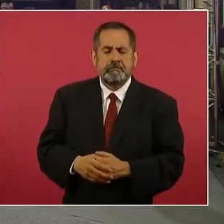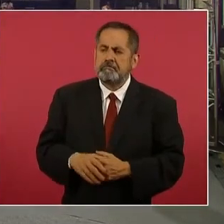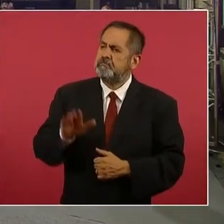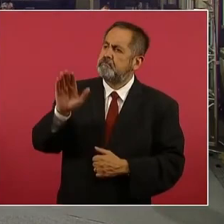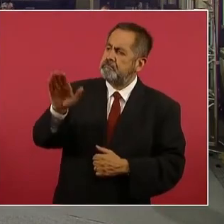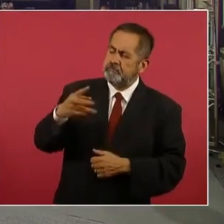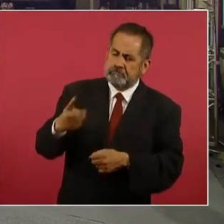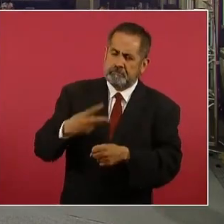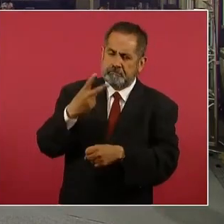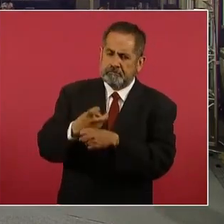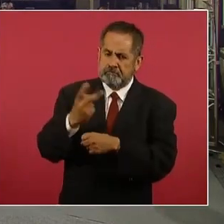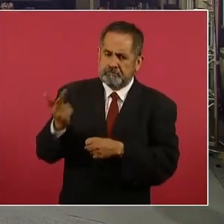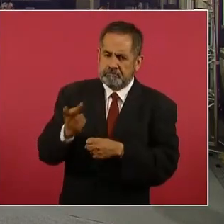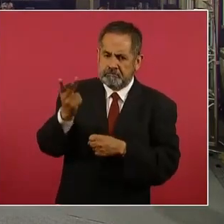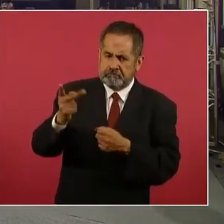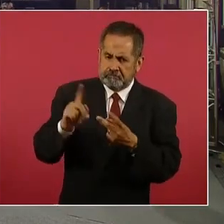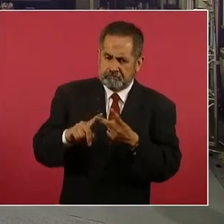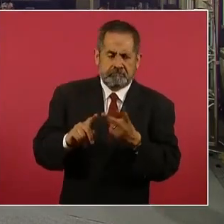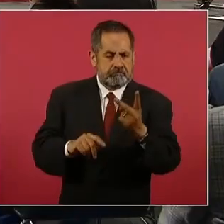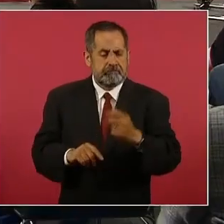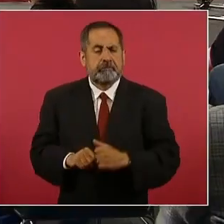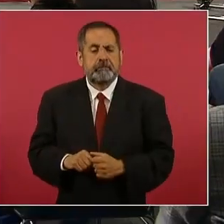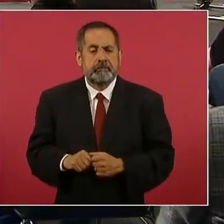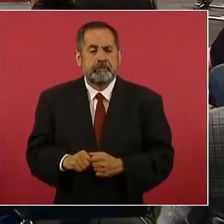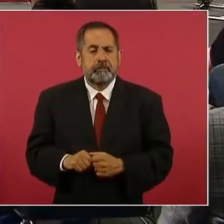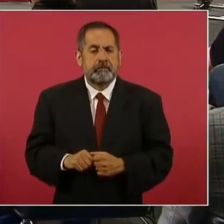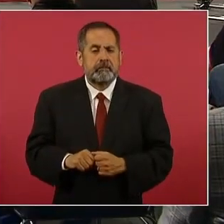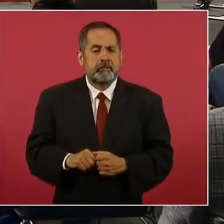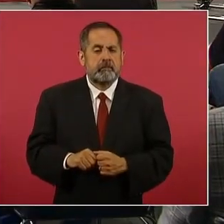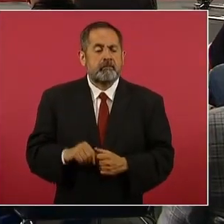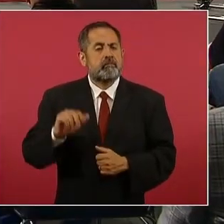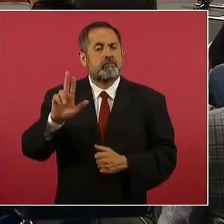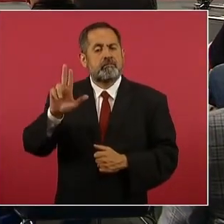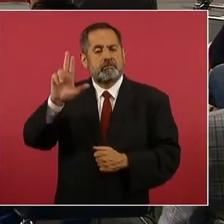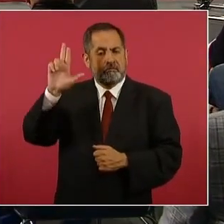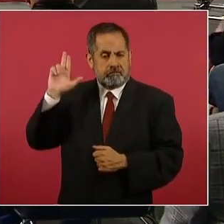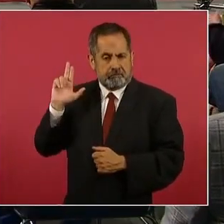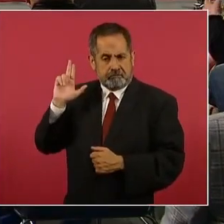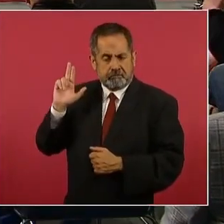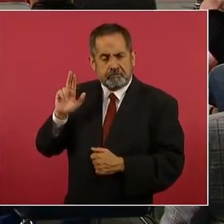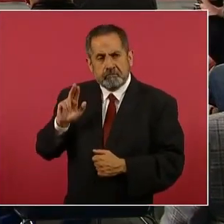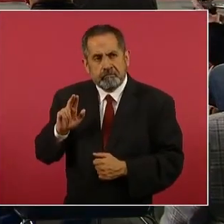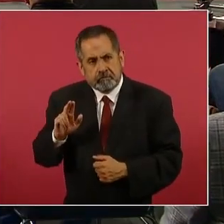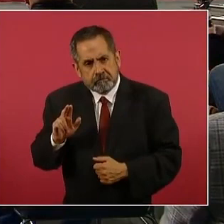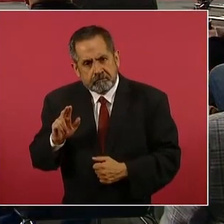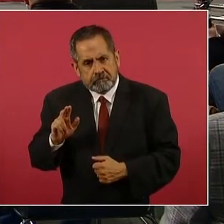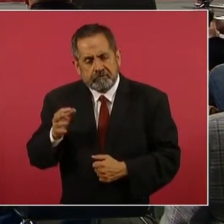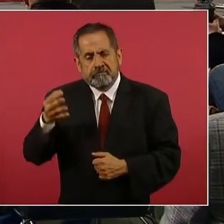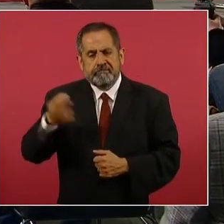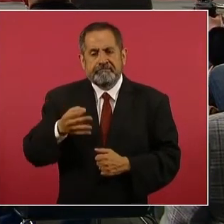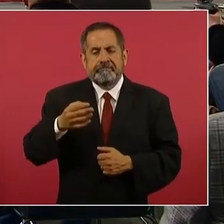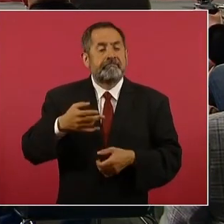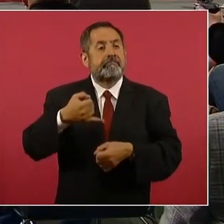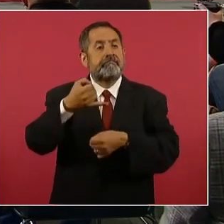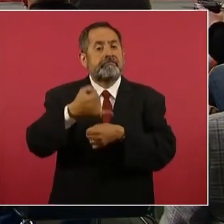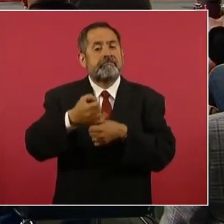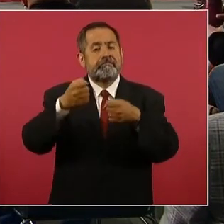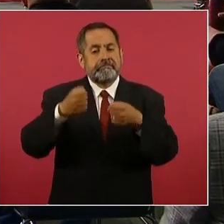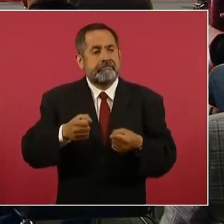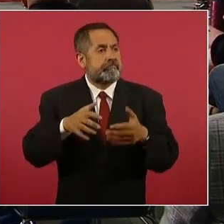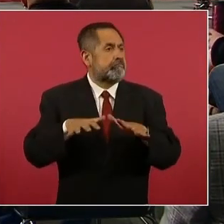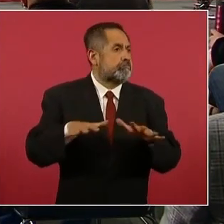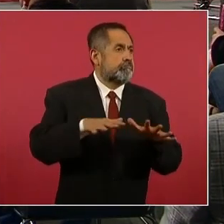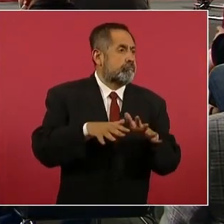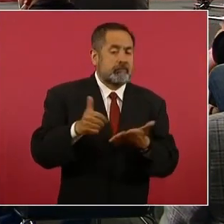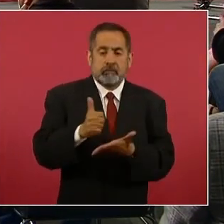mi segunda pregunta. El martes pudimos confirmar que la inseguridad ha bajado en la Ciudad de